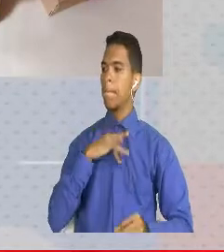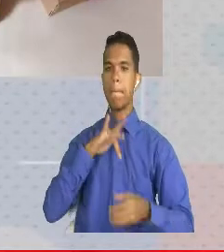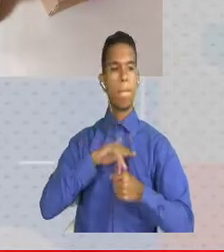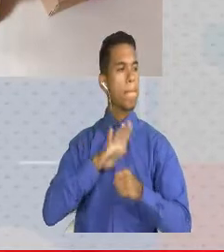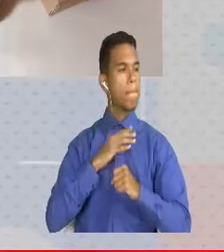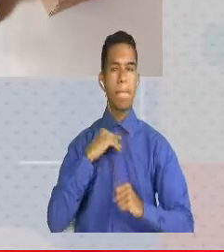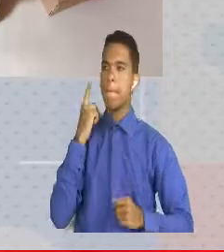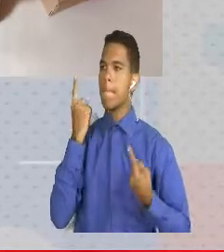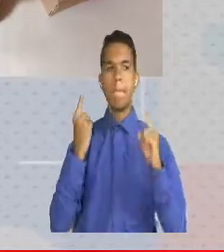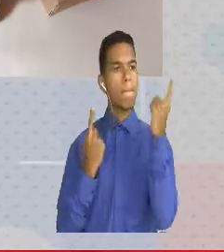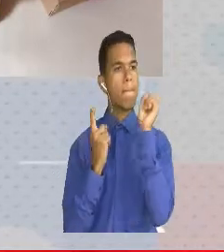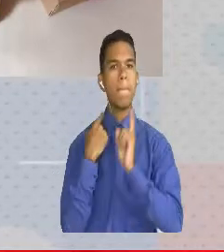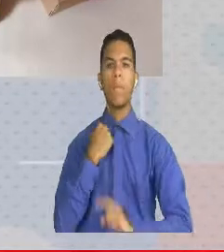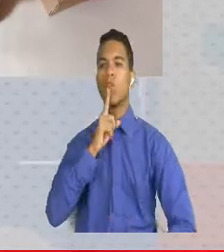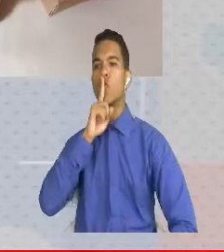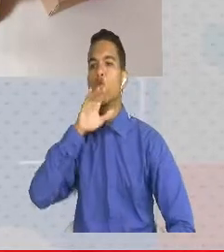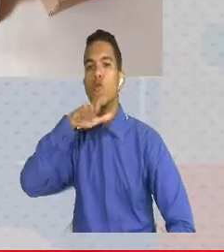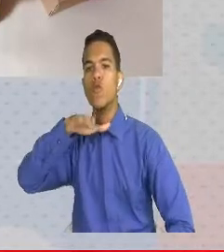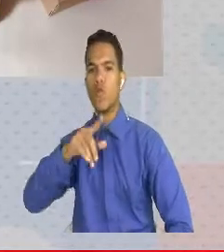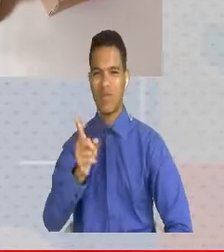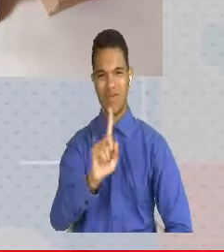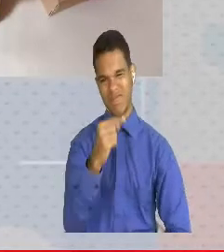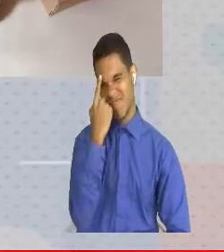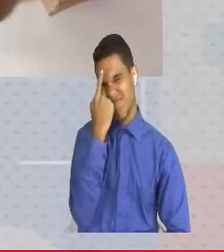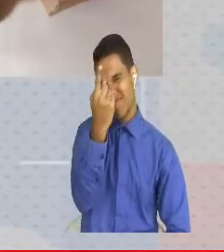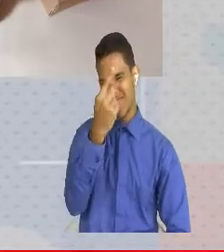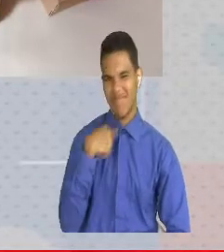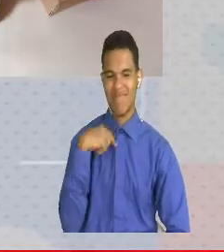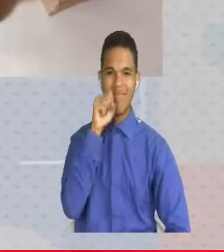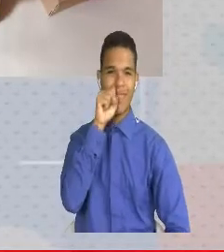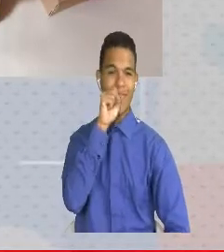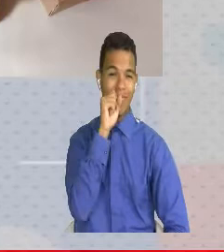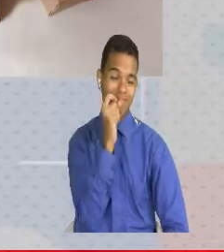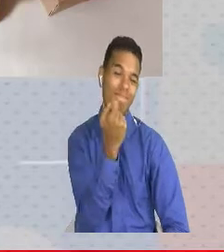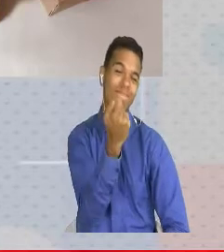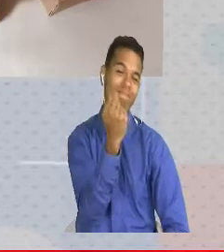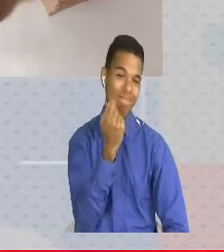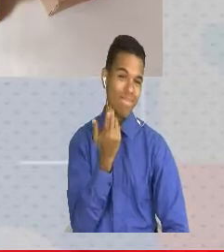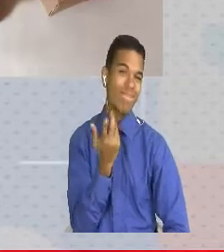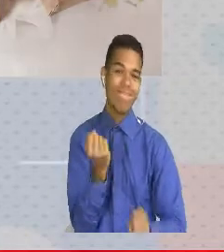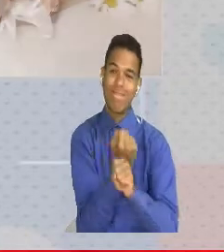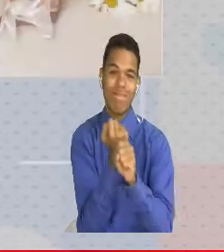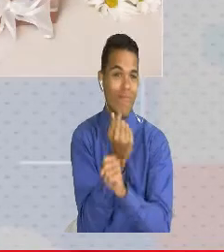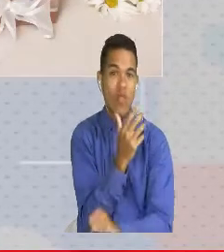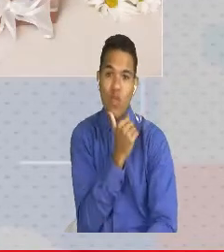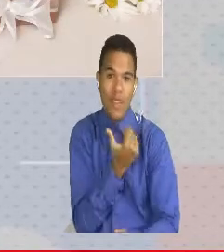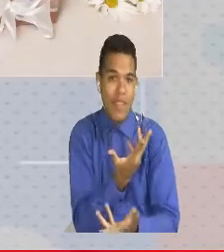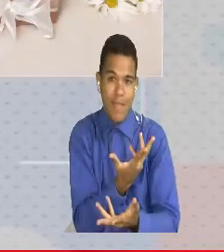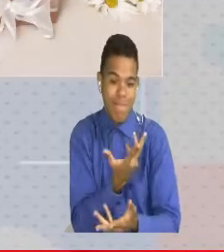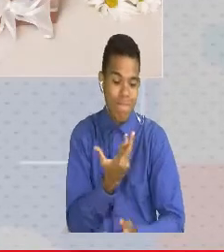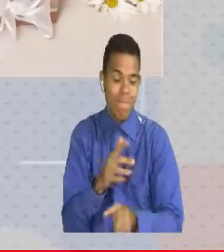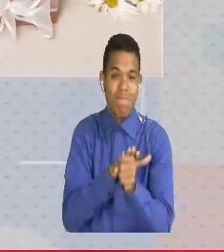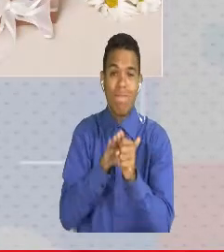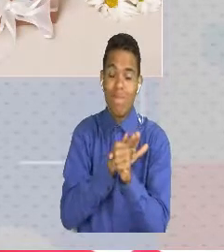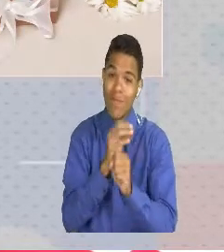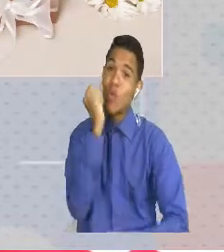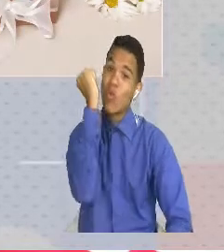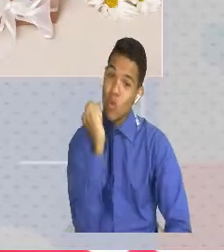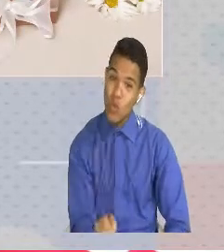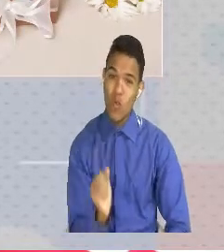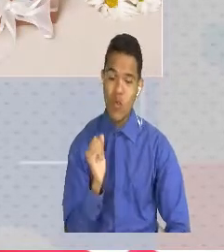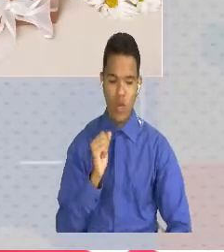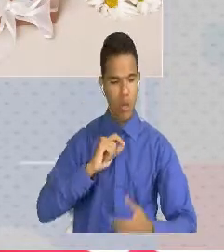en crisis, y pues crear una empresa como esta ha sido para nosotros muy grato. Porque es pues, ahí donde la crisis se